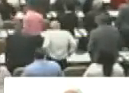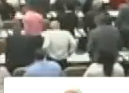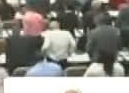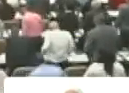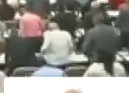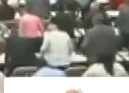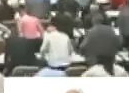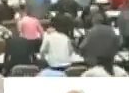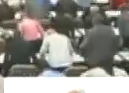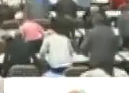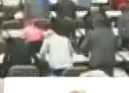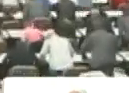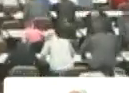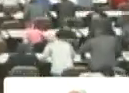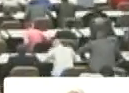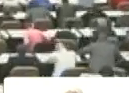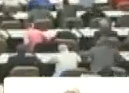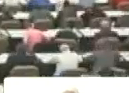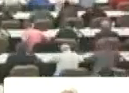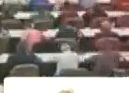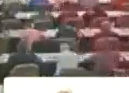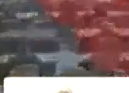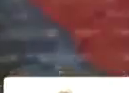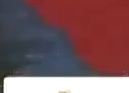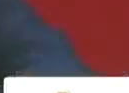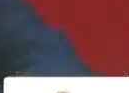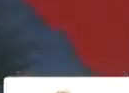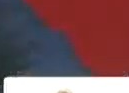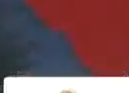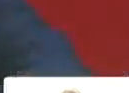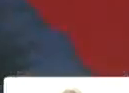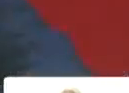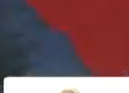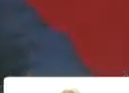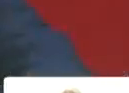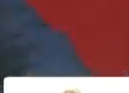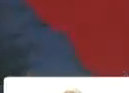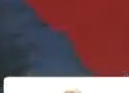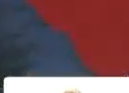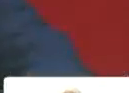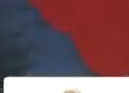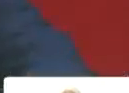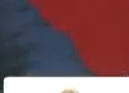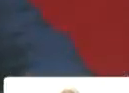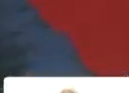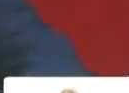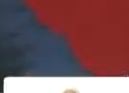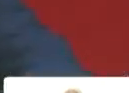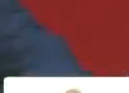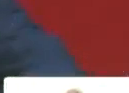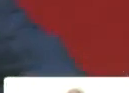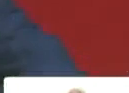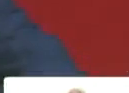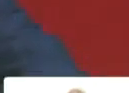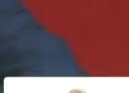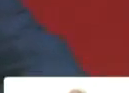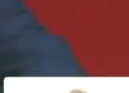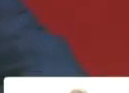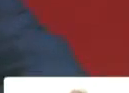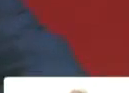Agradecemos las emotivas palabras del hermano Nicolás Maduro Moro, presidente de la hermana República Bolivariana de Venezuela, y